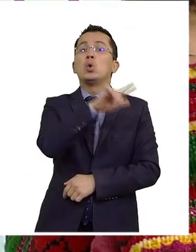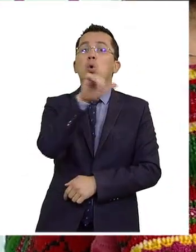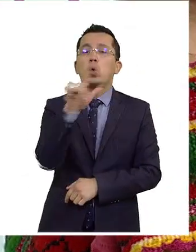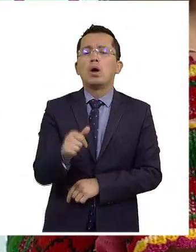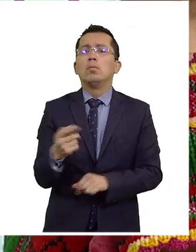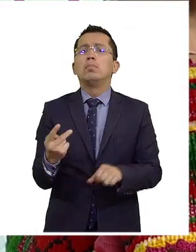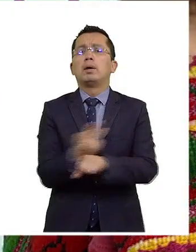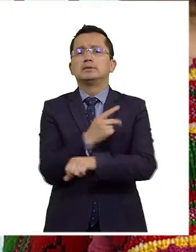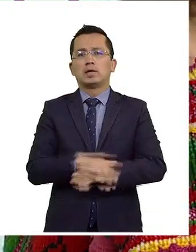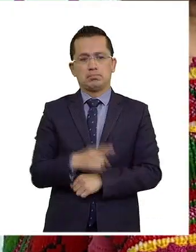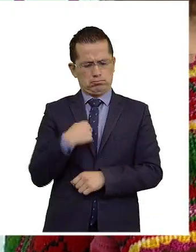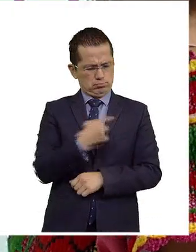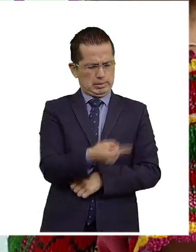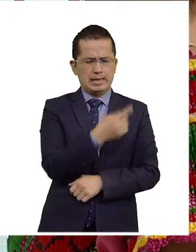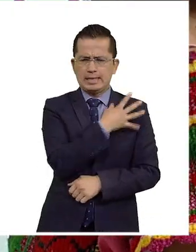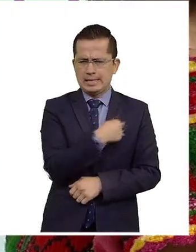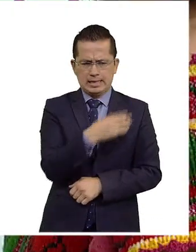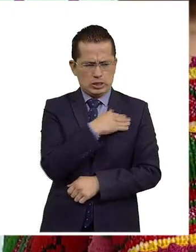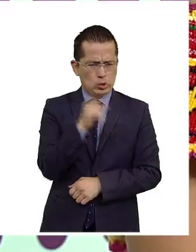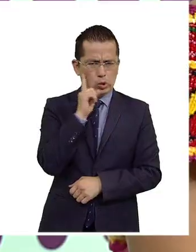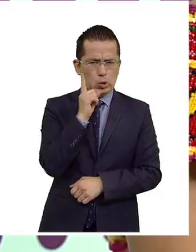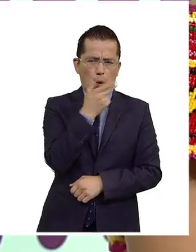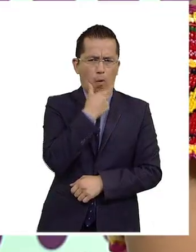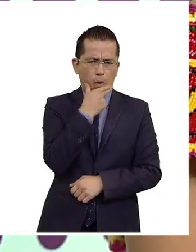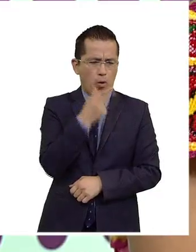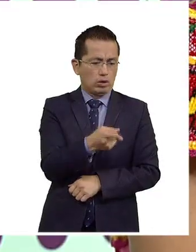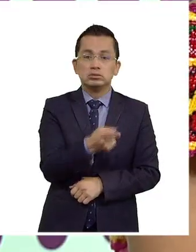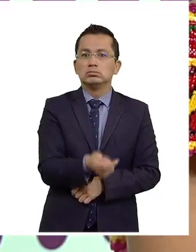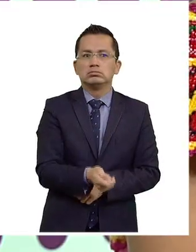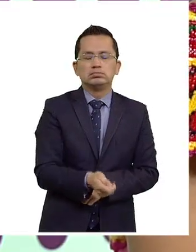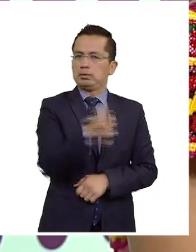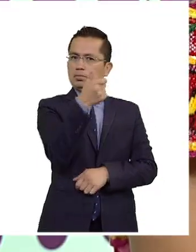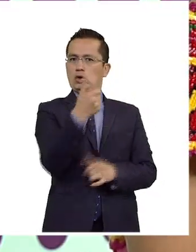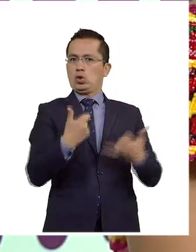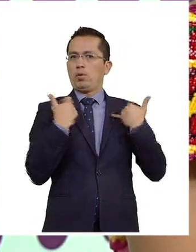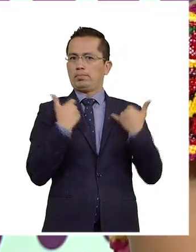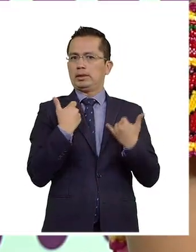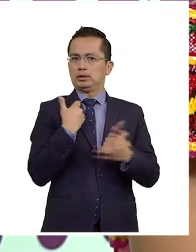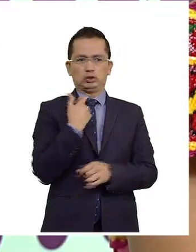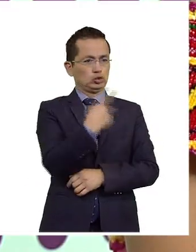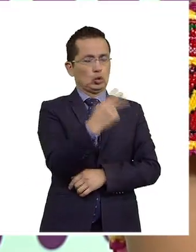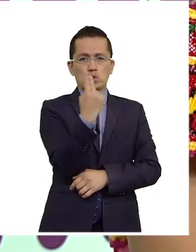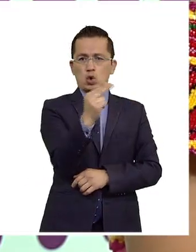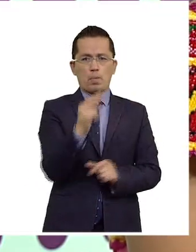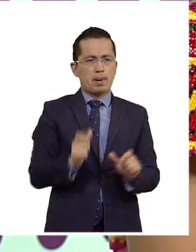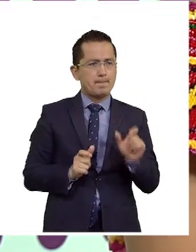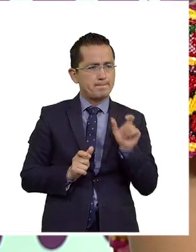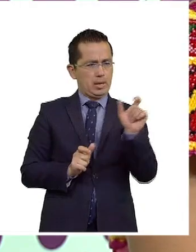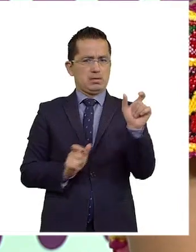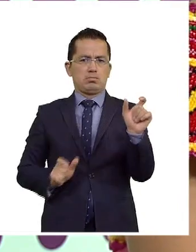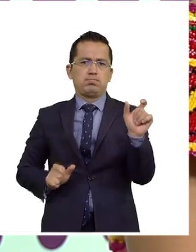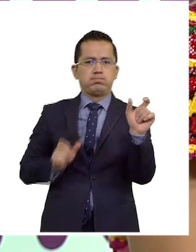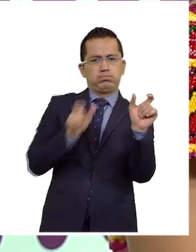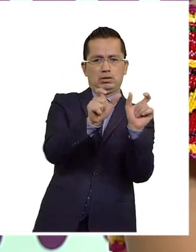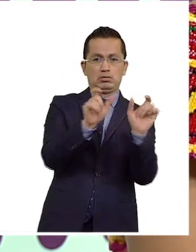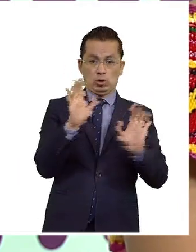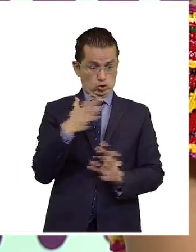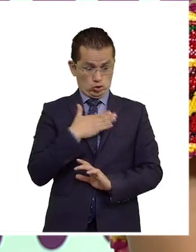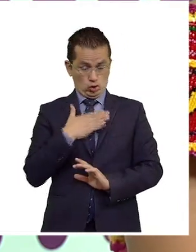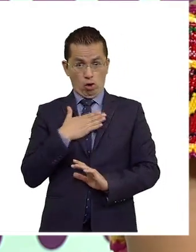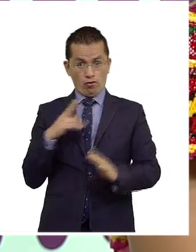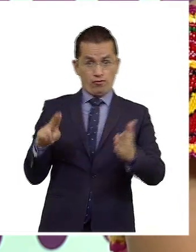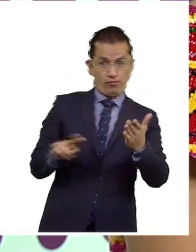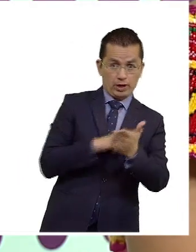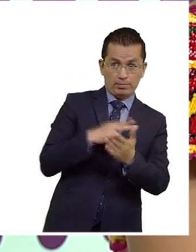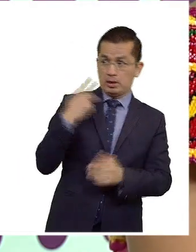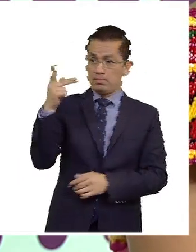mi hijo fue el primer adolescente, digamos, que en su nombre, porque no firmé yo, no firmó su padre,